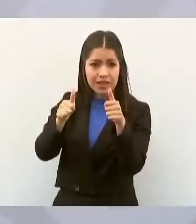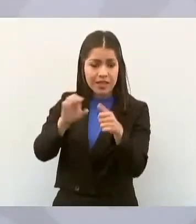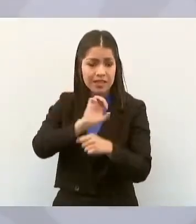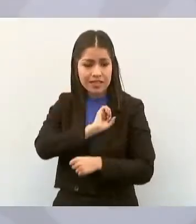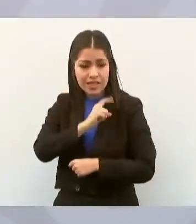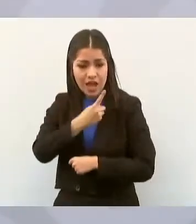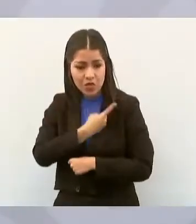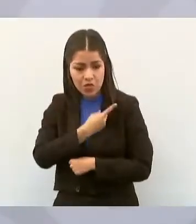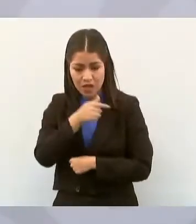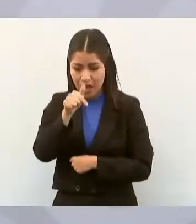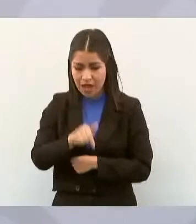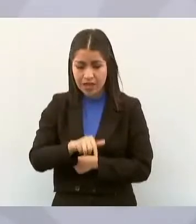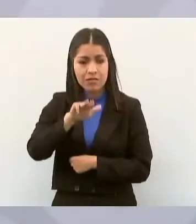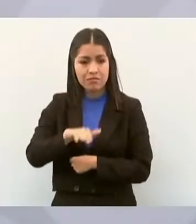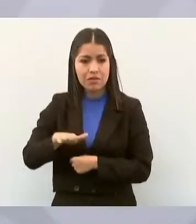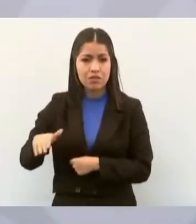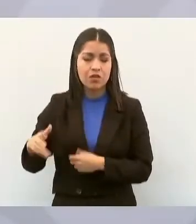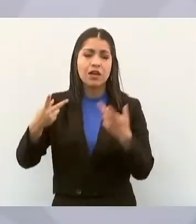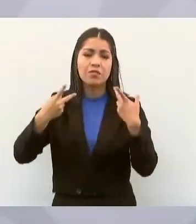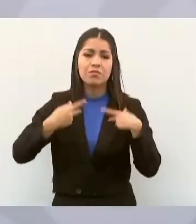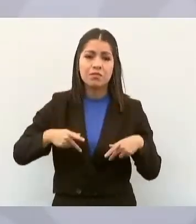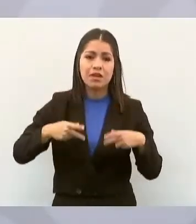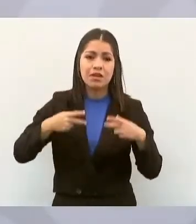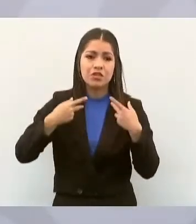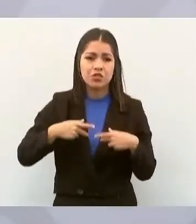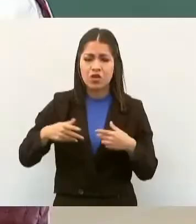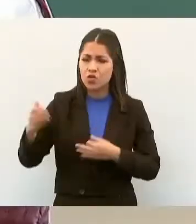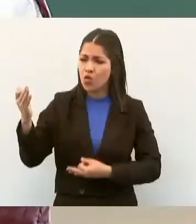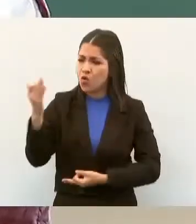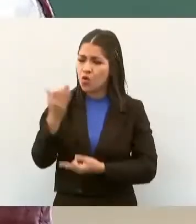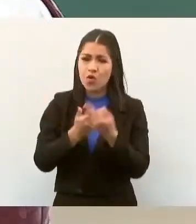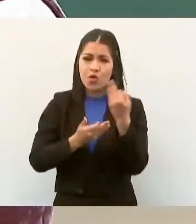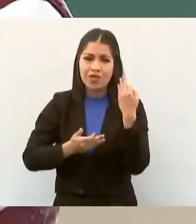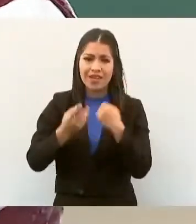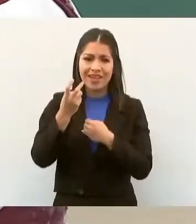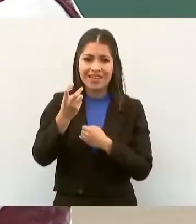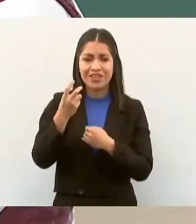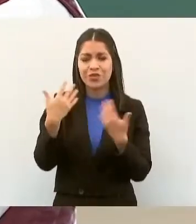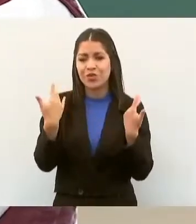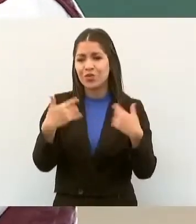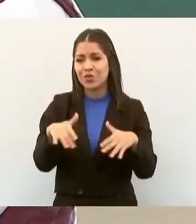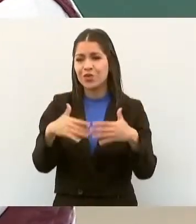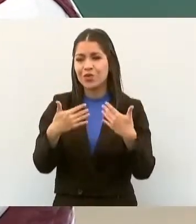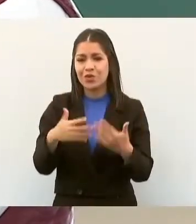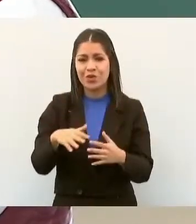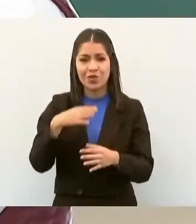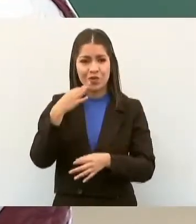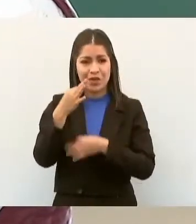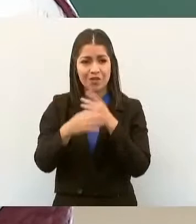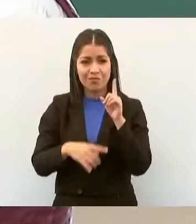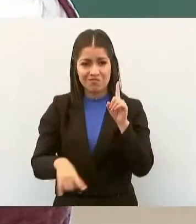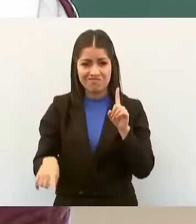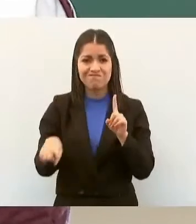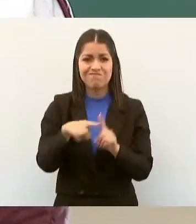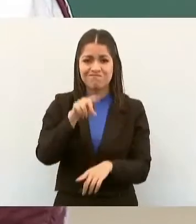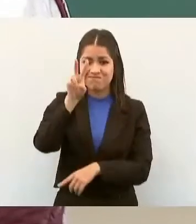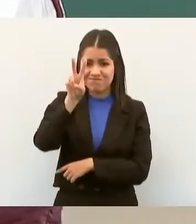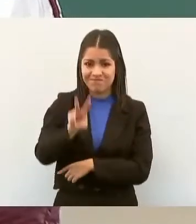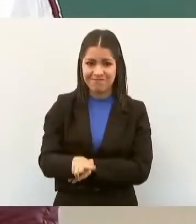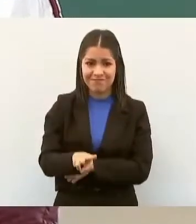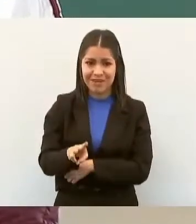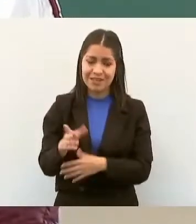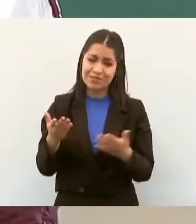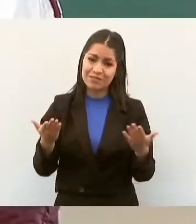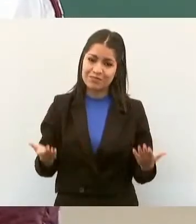en Michoacán a la población en general. Esa es una muy, muy, pero muy buena noticia para